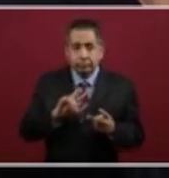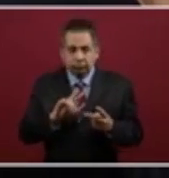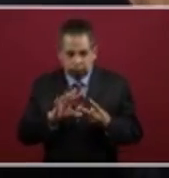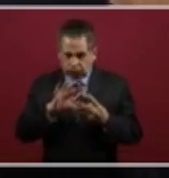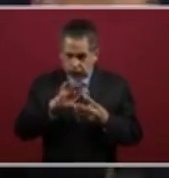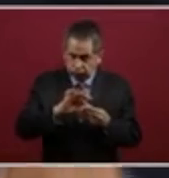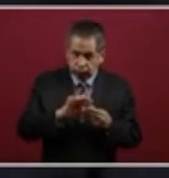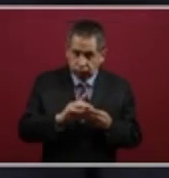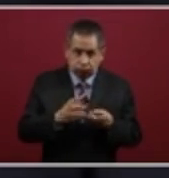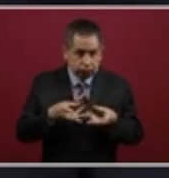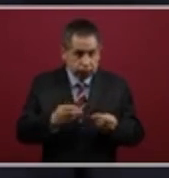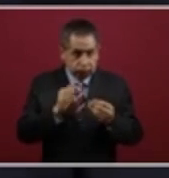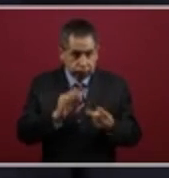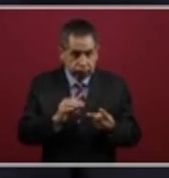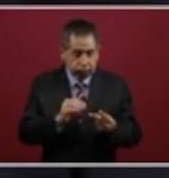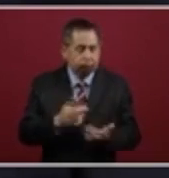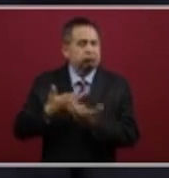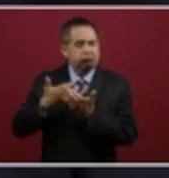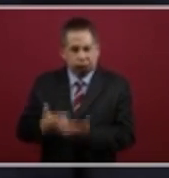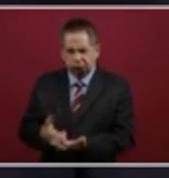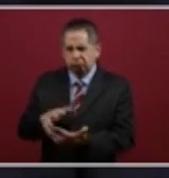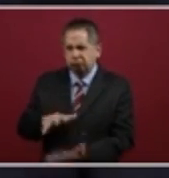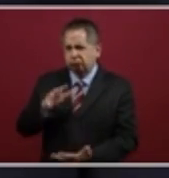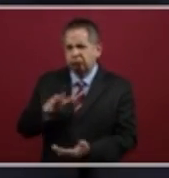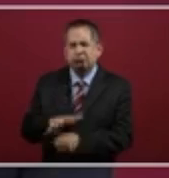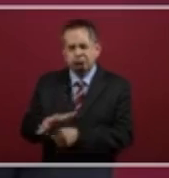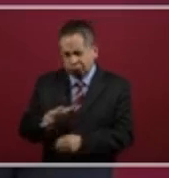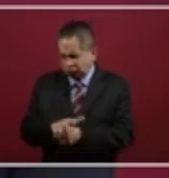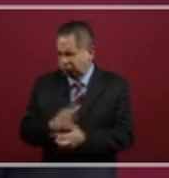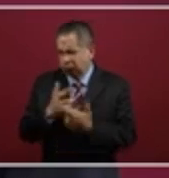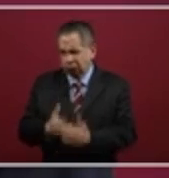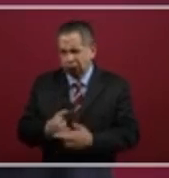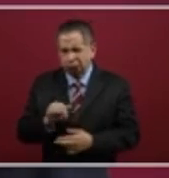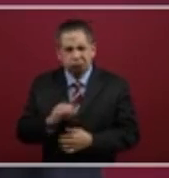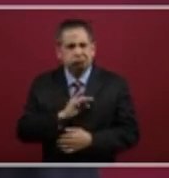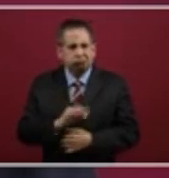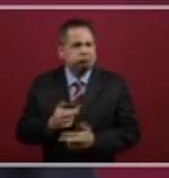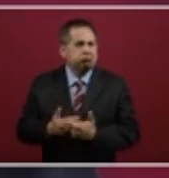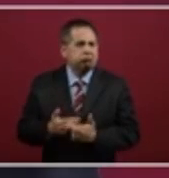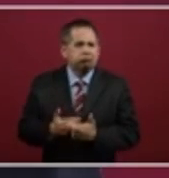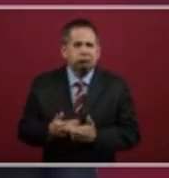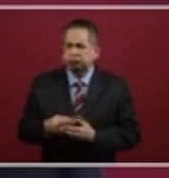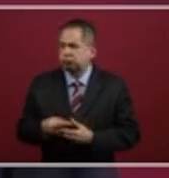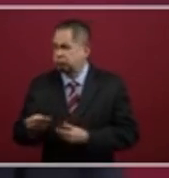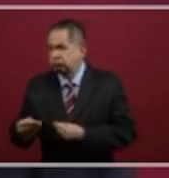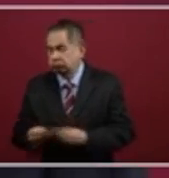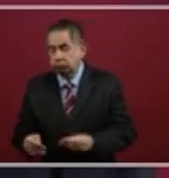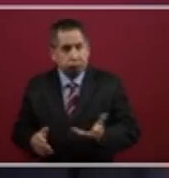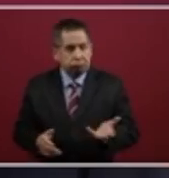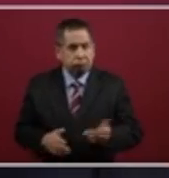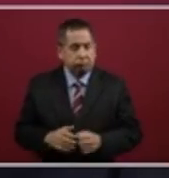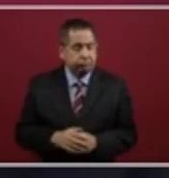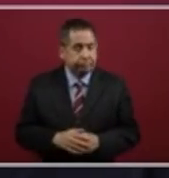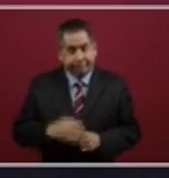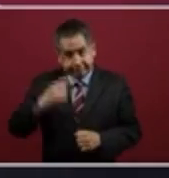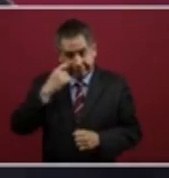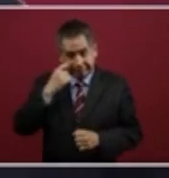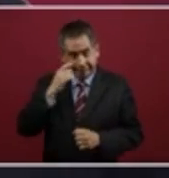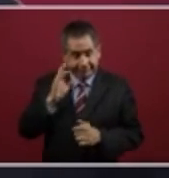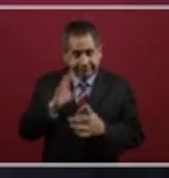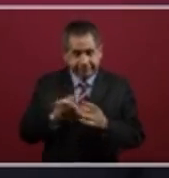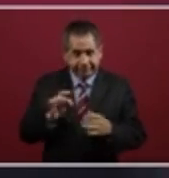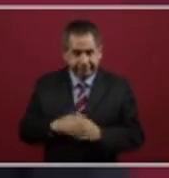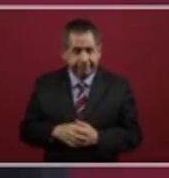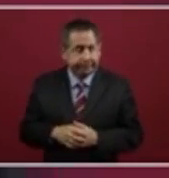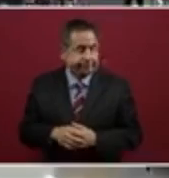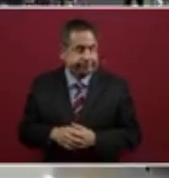hay presupuesto suficiente. Bueno, ya tenemos